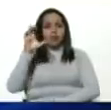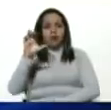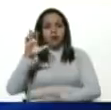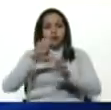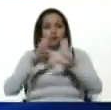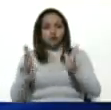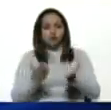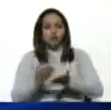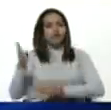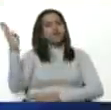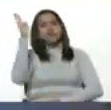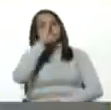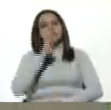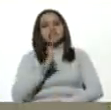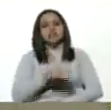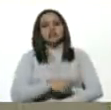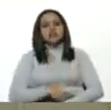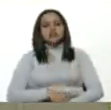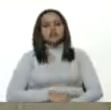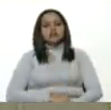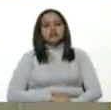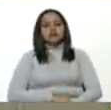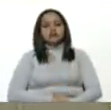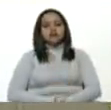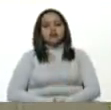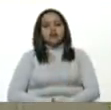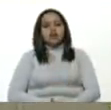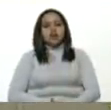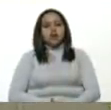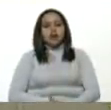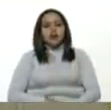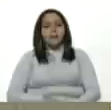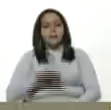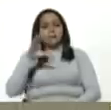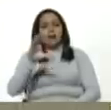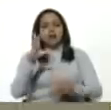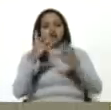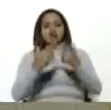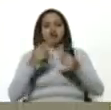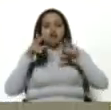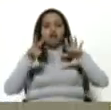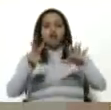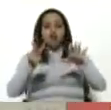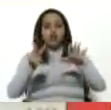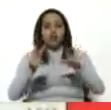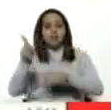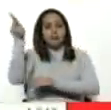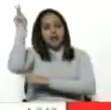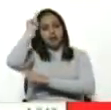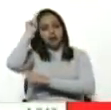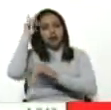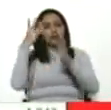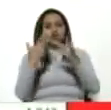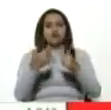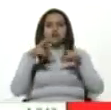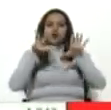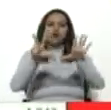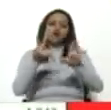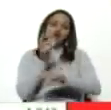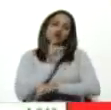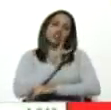Brasil. El país número 7 en el mundo, Perú. Número 8 en el mundo,